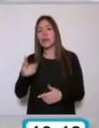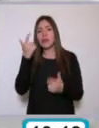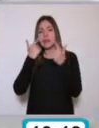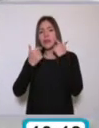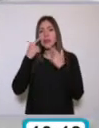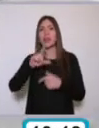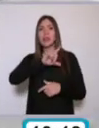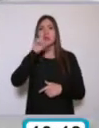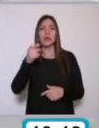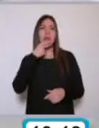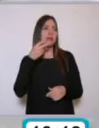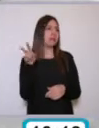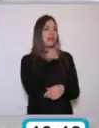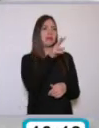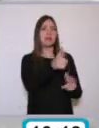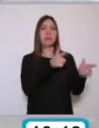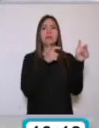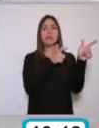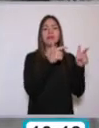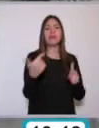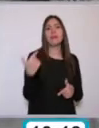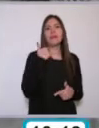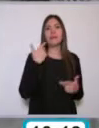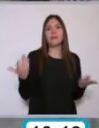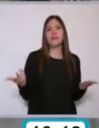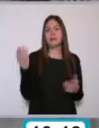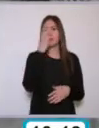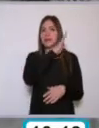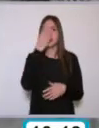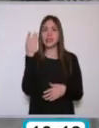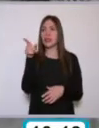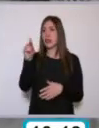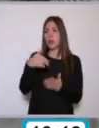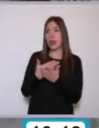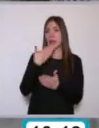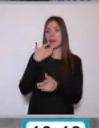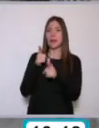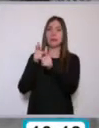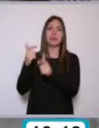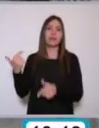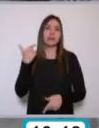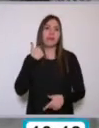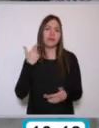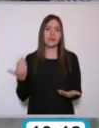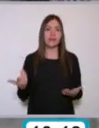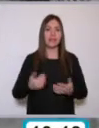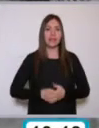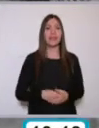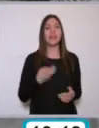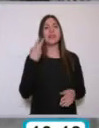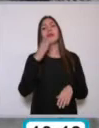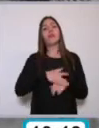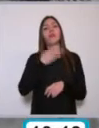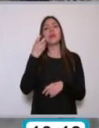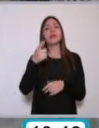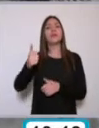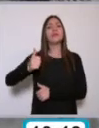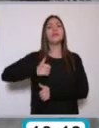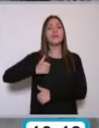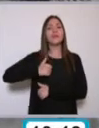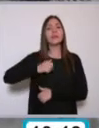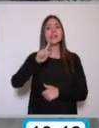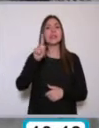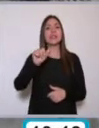entonces, bueno, Volteaba y mataba a otro, ¿no? Con la Sí, así, congruencia, bueno, tú ¿no? no me callas tan bien. Entonces, por ejemplo, las pláticas del licenciamiento del Ejército